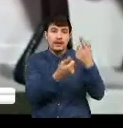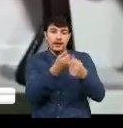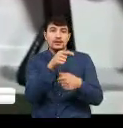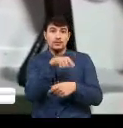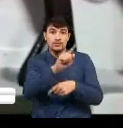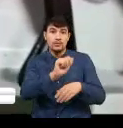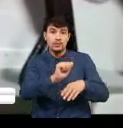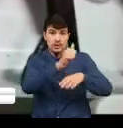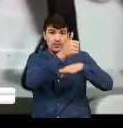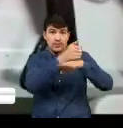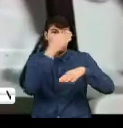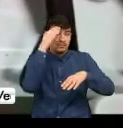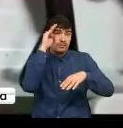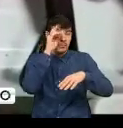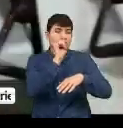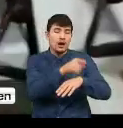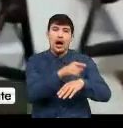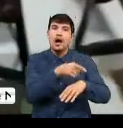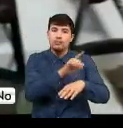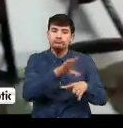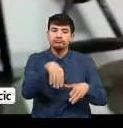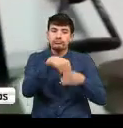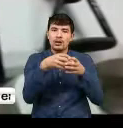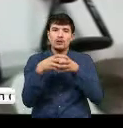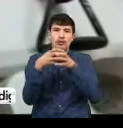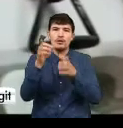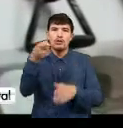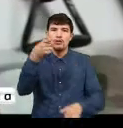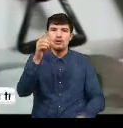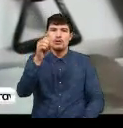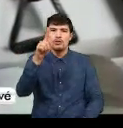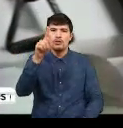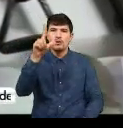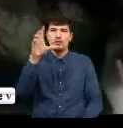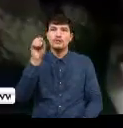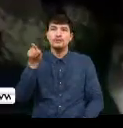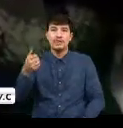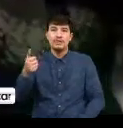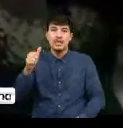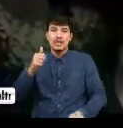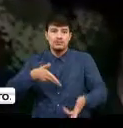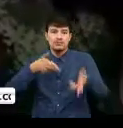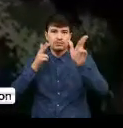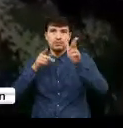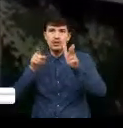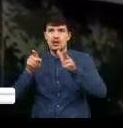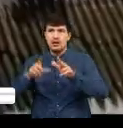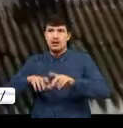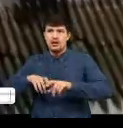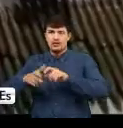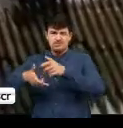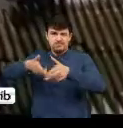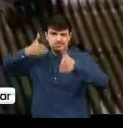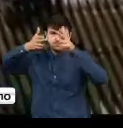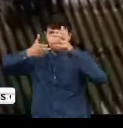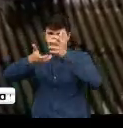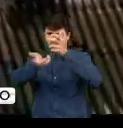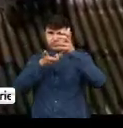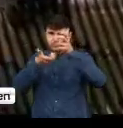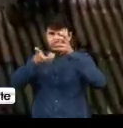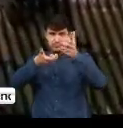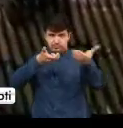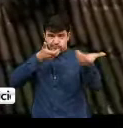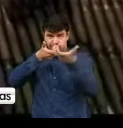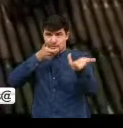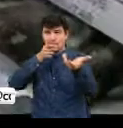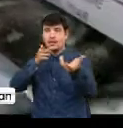asegura que hacían parte del plan del golfo en su poder le fueron encontrado diez fusiles una escopeta remington una pistola y